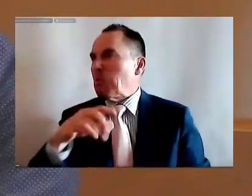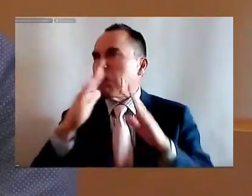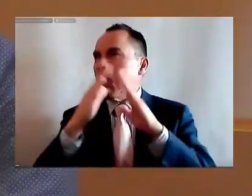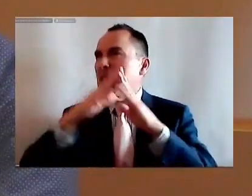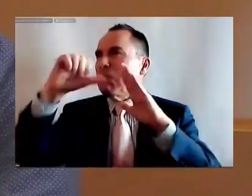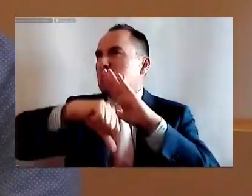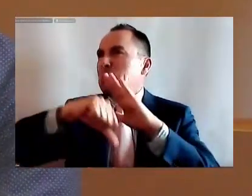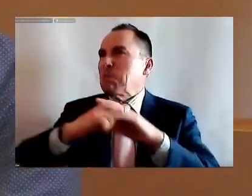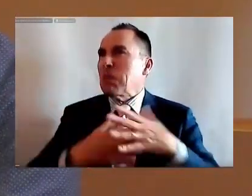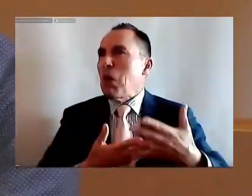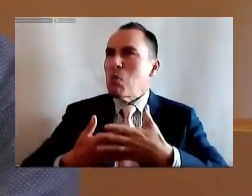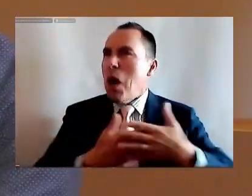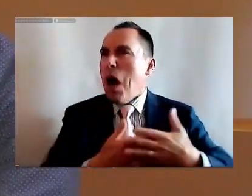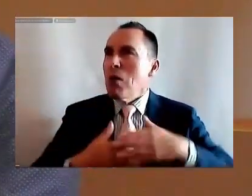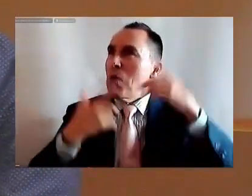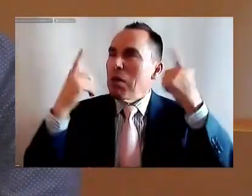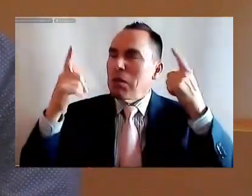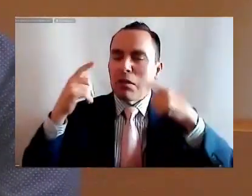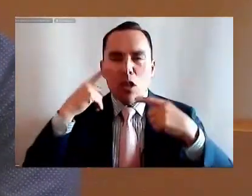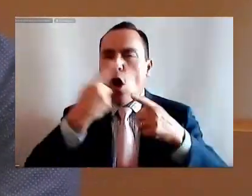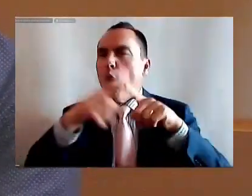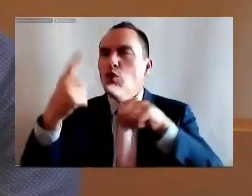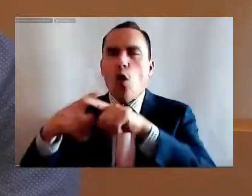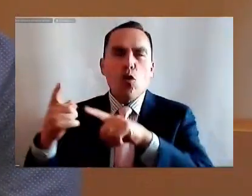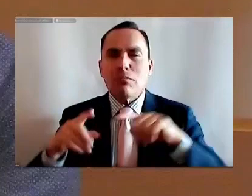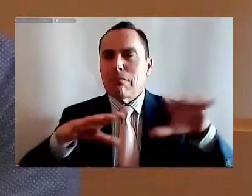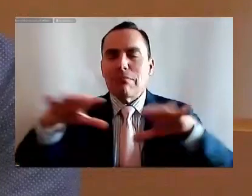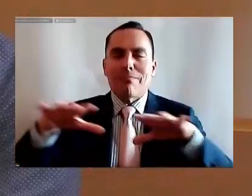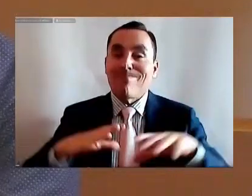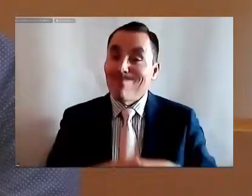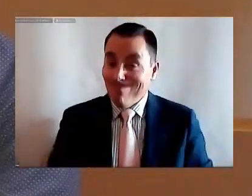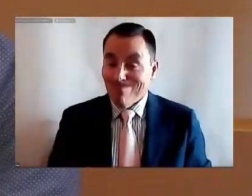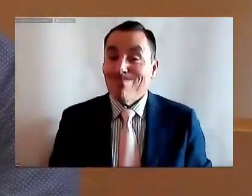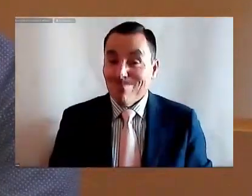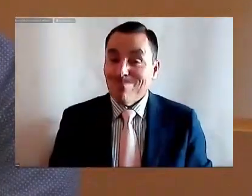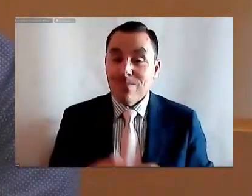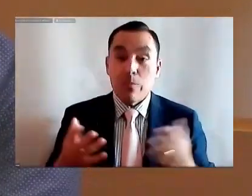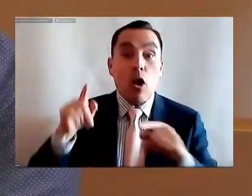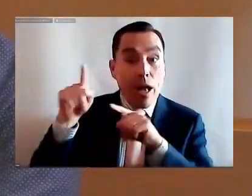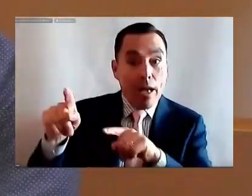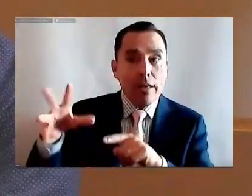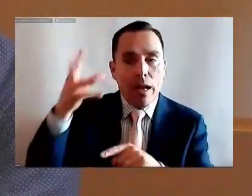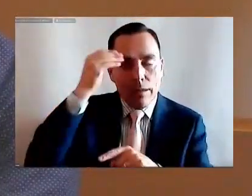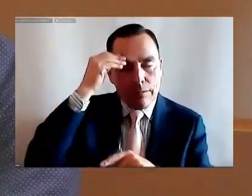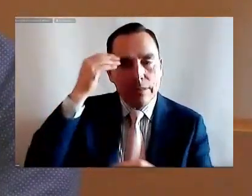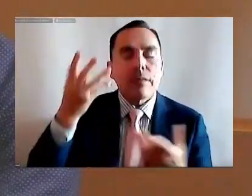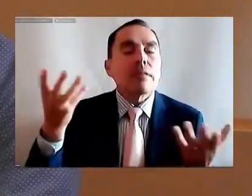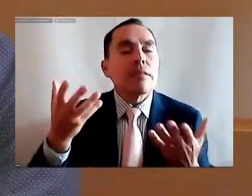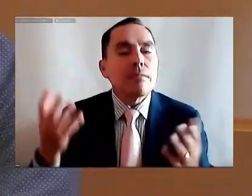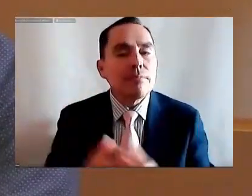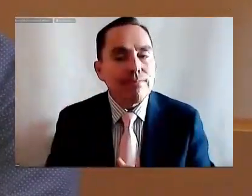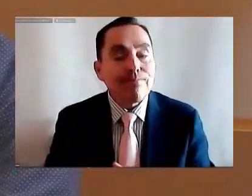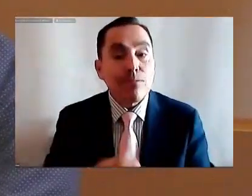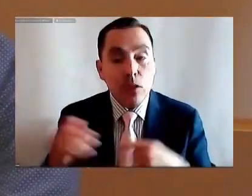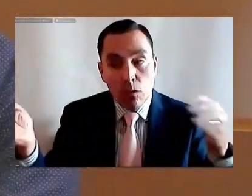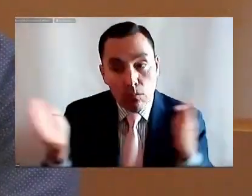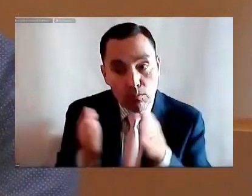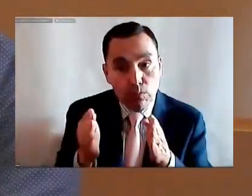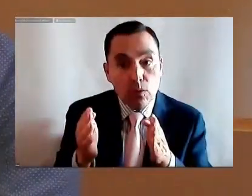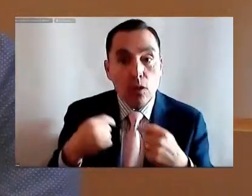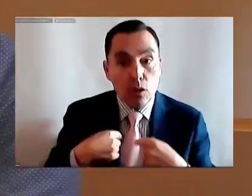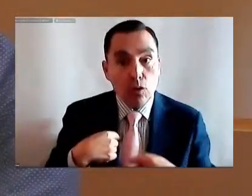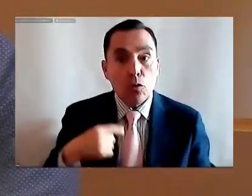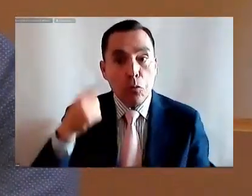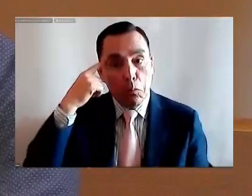y que esto y que lo otro, etc. Y de eso también debiéramos sacar algunas lecciones. En el corto plazo no estoy muy optimista, porque